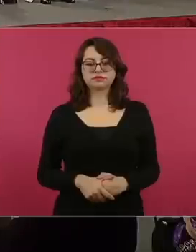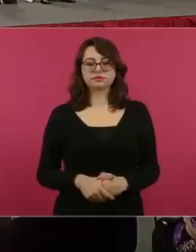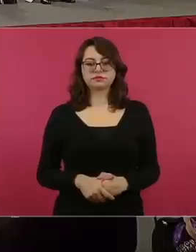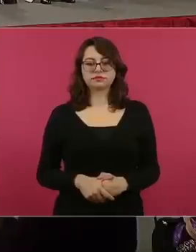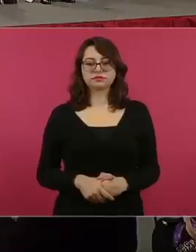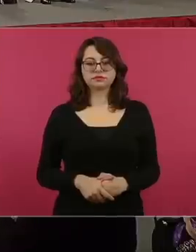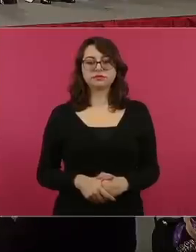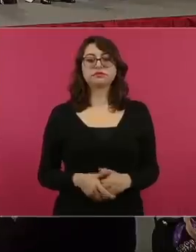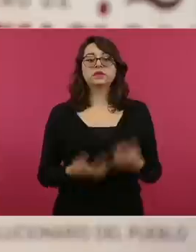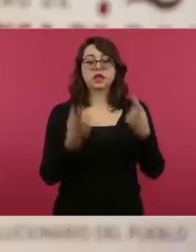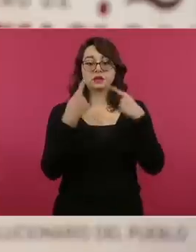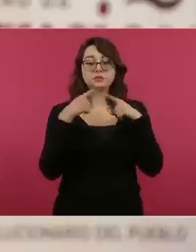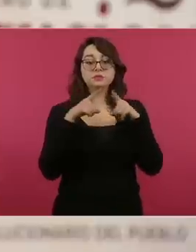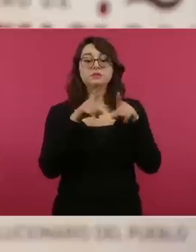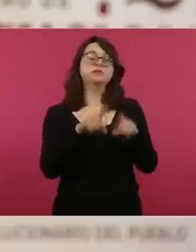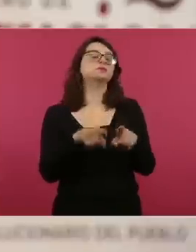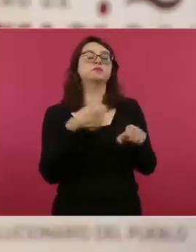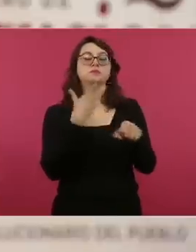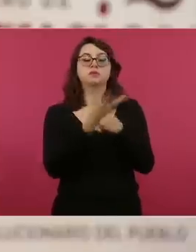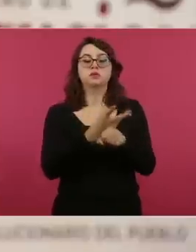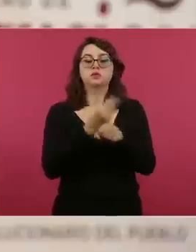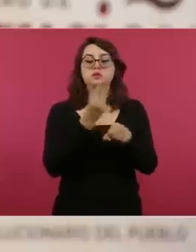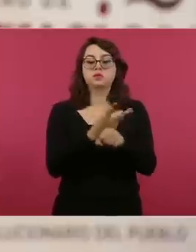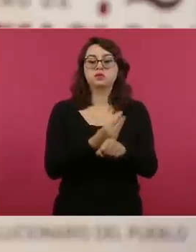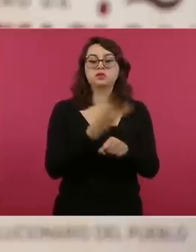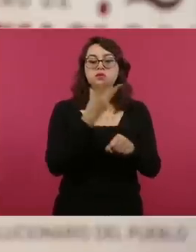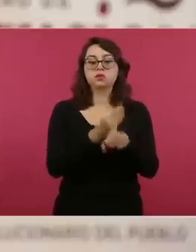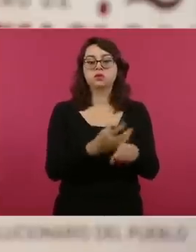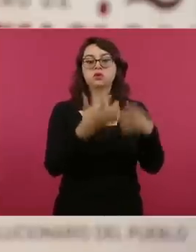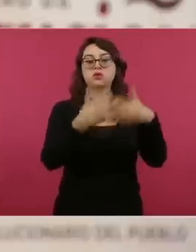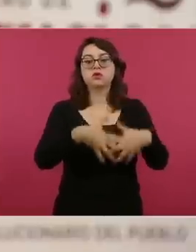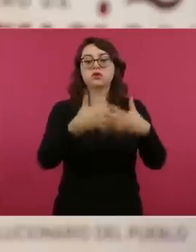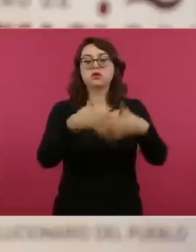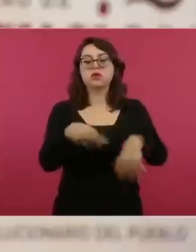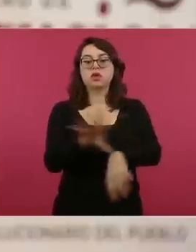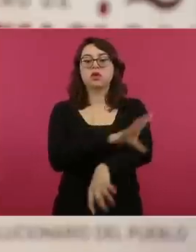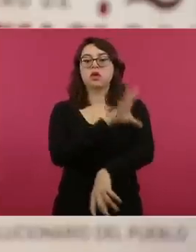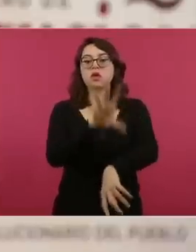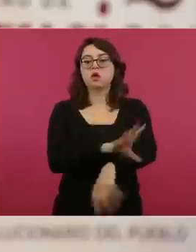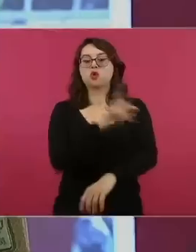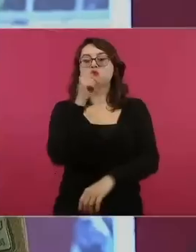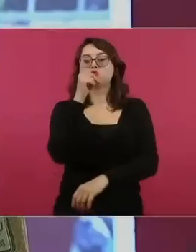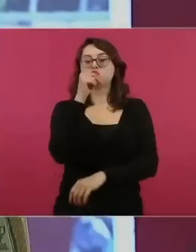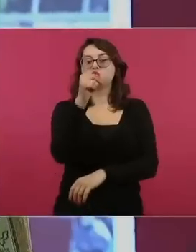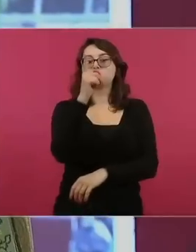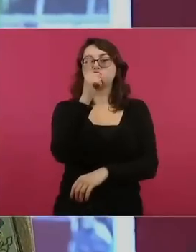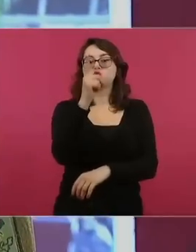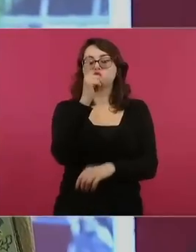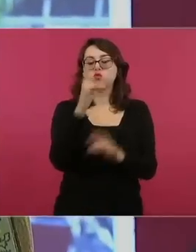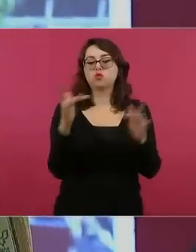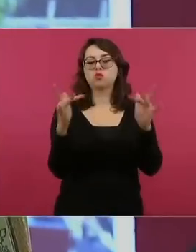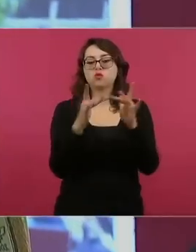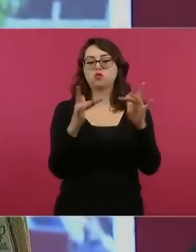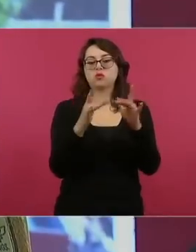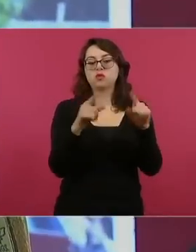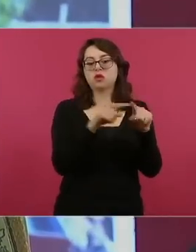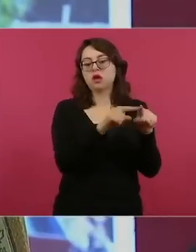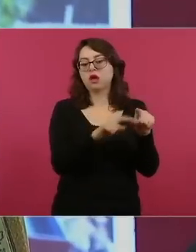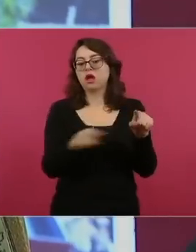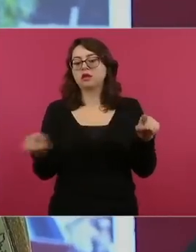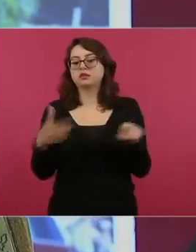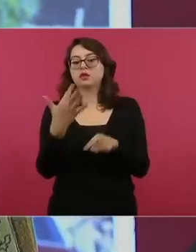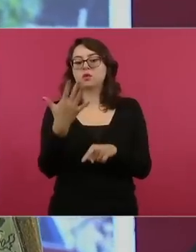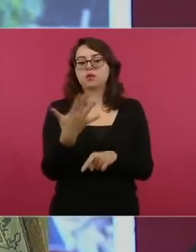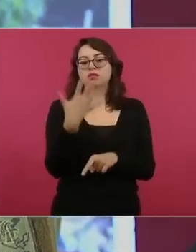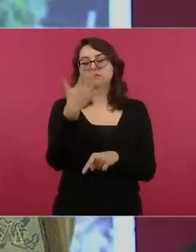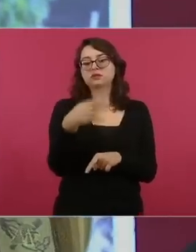esfuerzo a la infraestructura eléctrica para conectar este complejo aeroportuario a la red eléctrica nacional en una línea de 55 kilómetros de